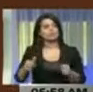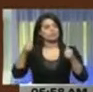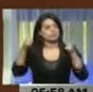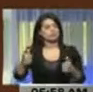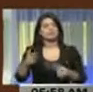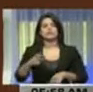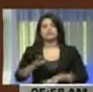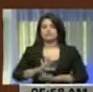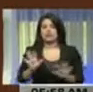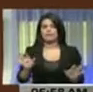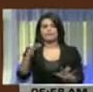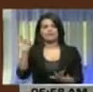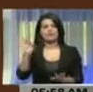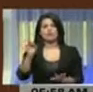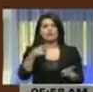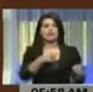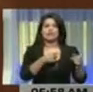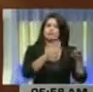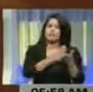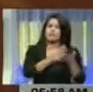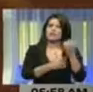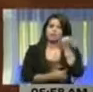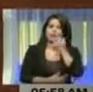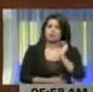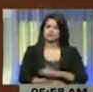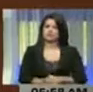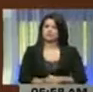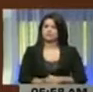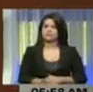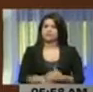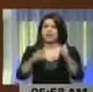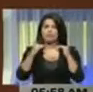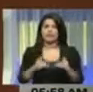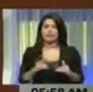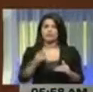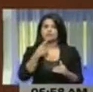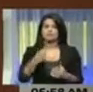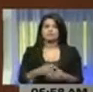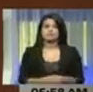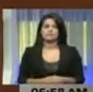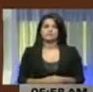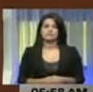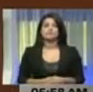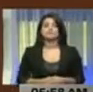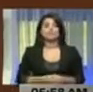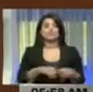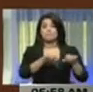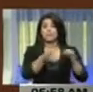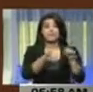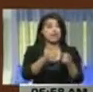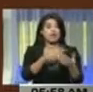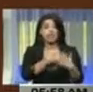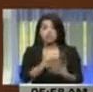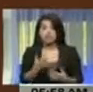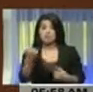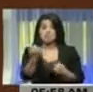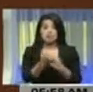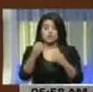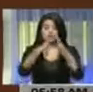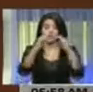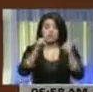justa y necesaria. Inescrupulosos y abusadores. Vamos a ver papelazos que nos tiene el día de hoy. Si panaderías no contribuyen a